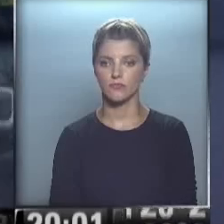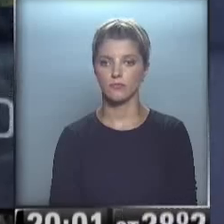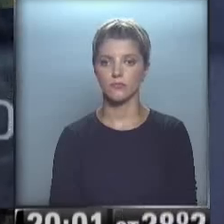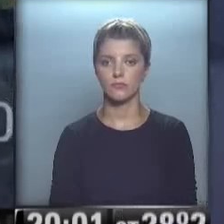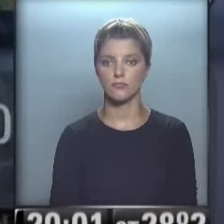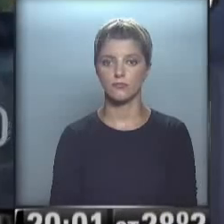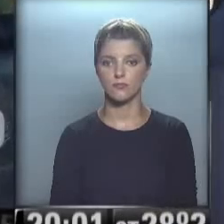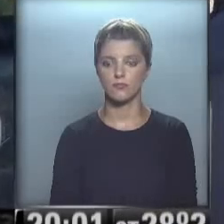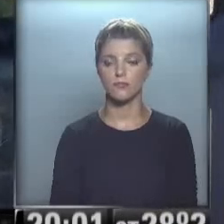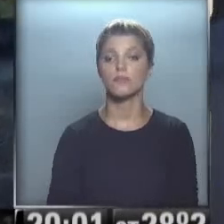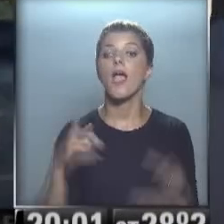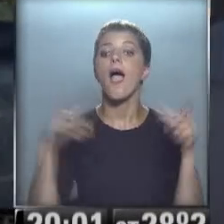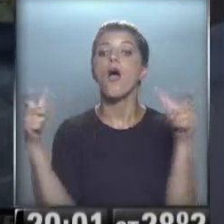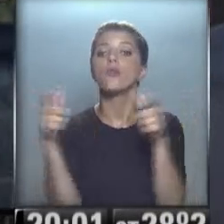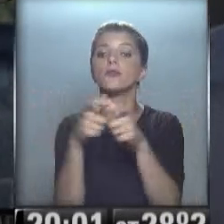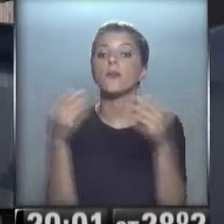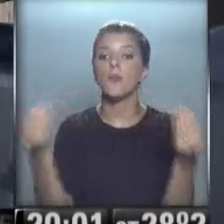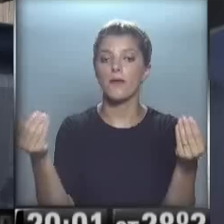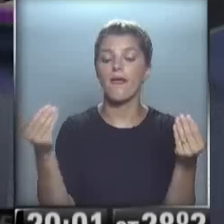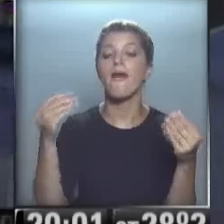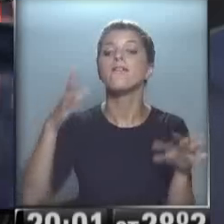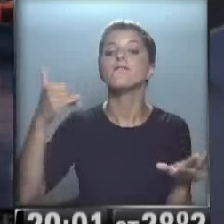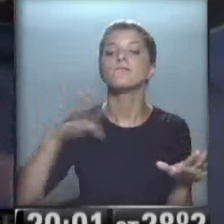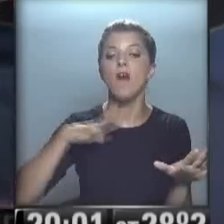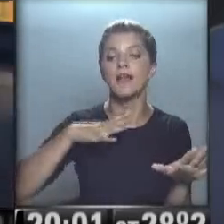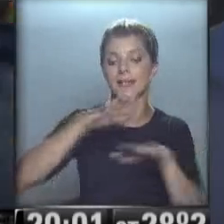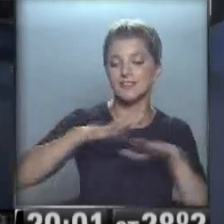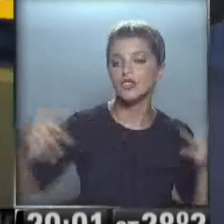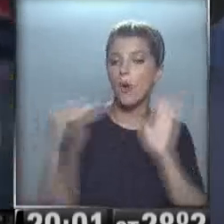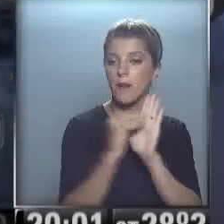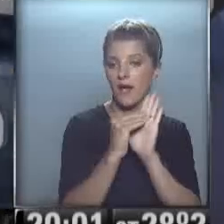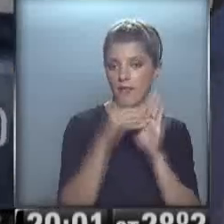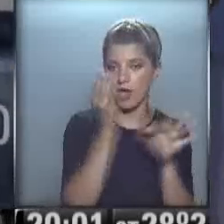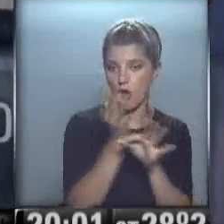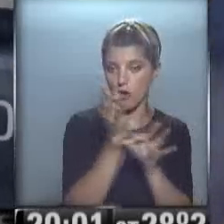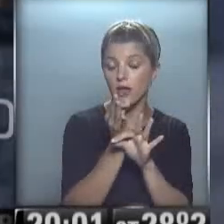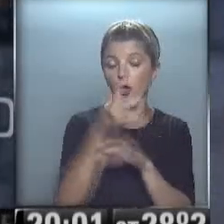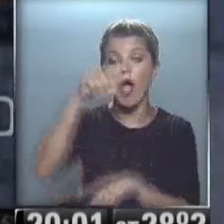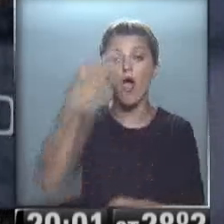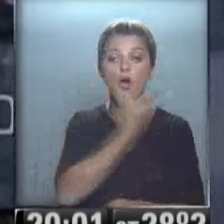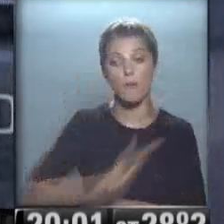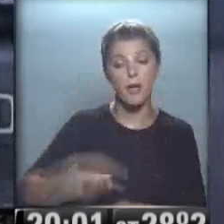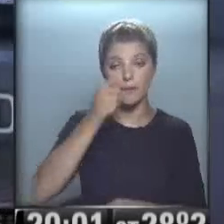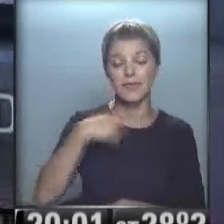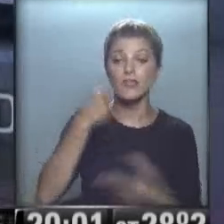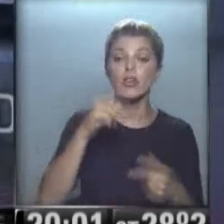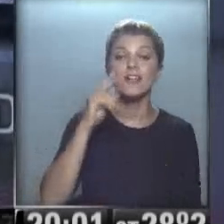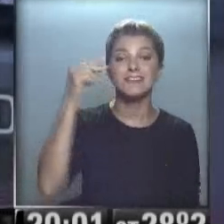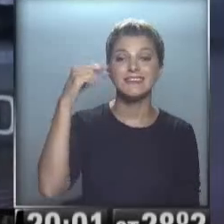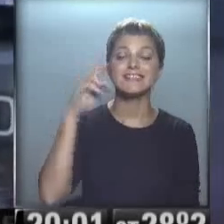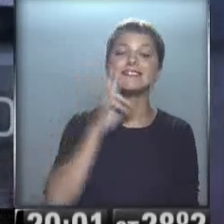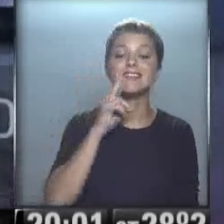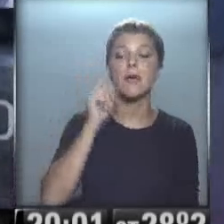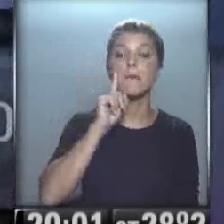problemas audiencia por la falta de vacantes en la ciudad el gobierno Porteño reconoció 177,000 alumnos con problemas por el sistema de